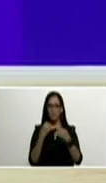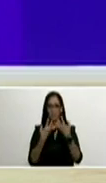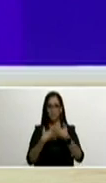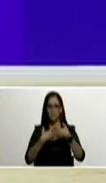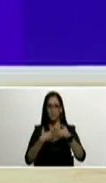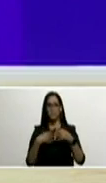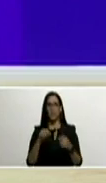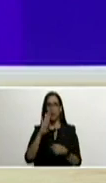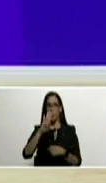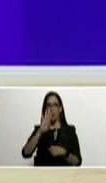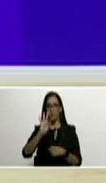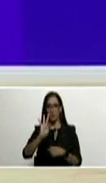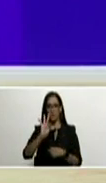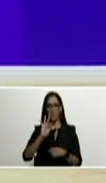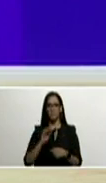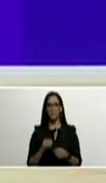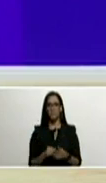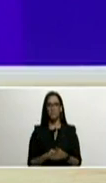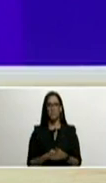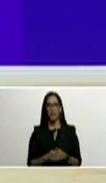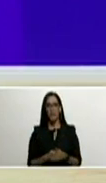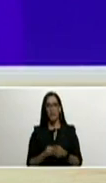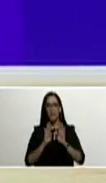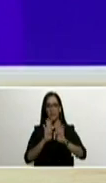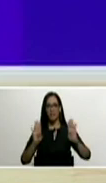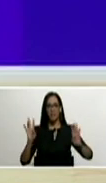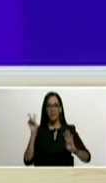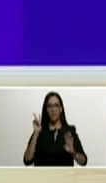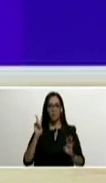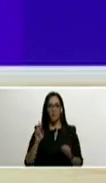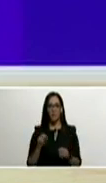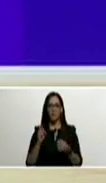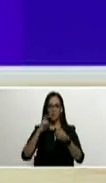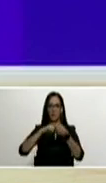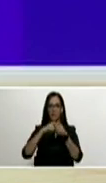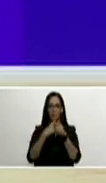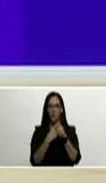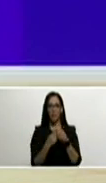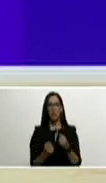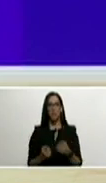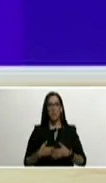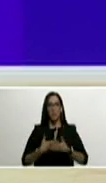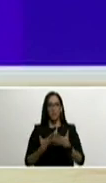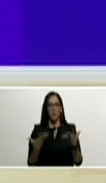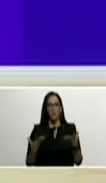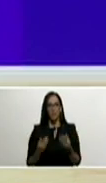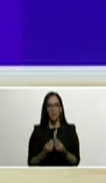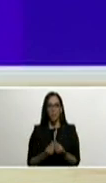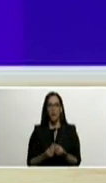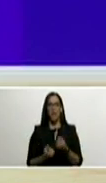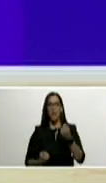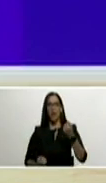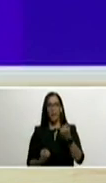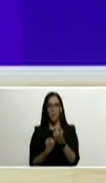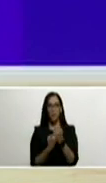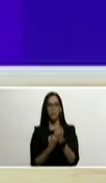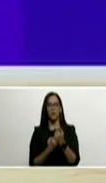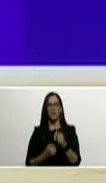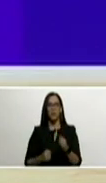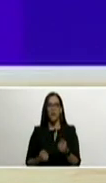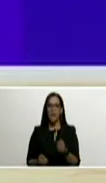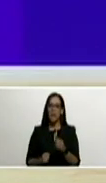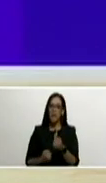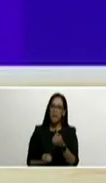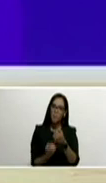y Vitrina Venezuela, articulada para dar el acompañamiento, el apoyo, el empuje,